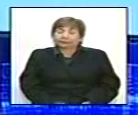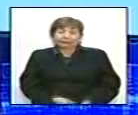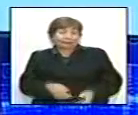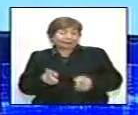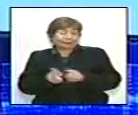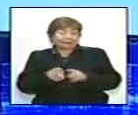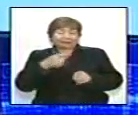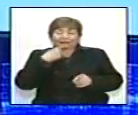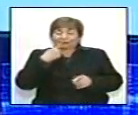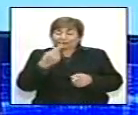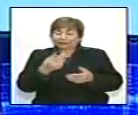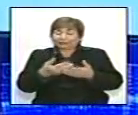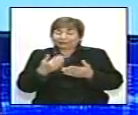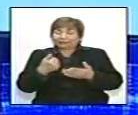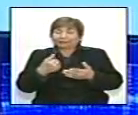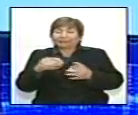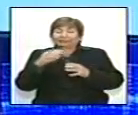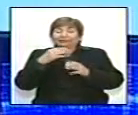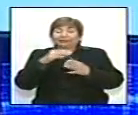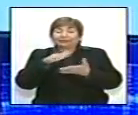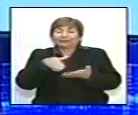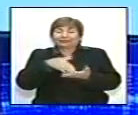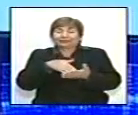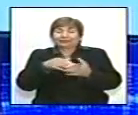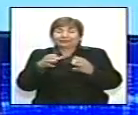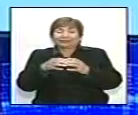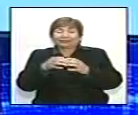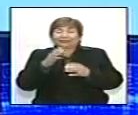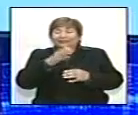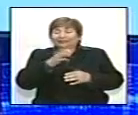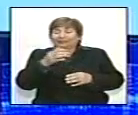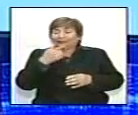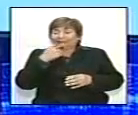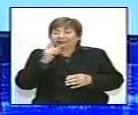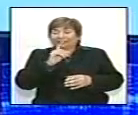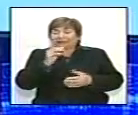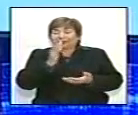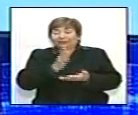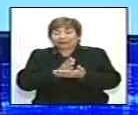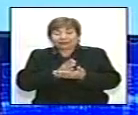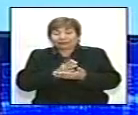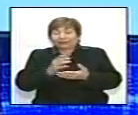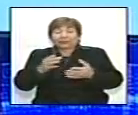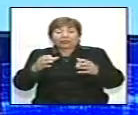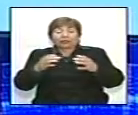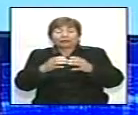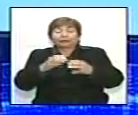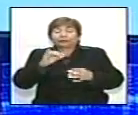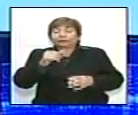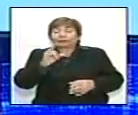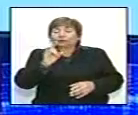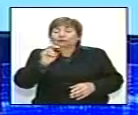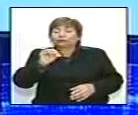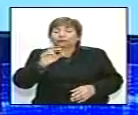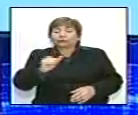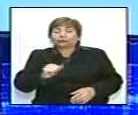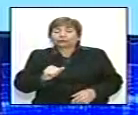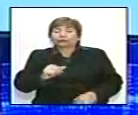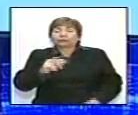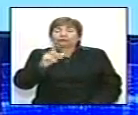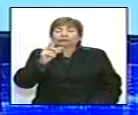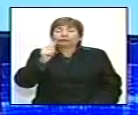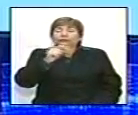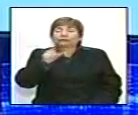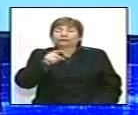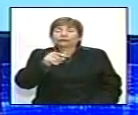Y tal como lo adelantamos, las actividades descentralizadas del Congreso de la República no se detienen. El congresista por Junín, Israel Lazo, visitó